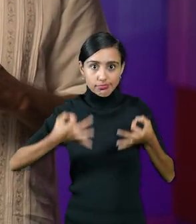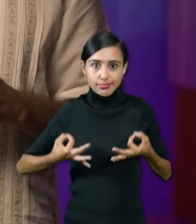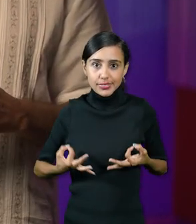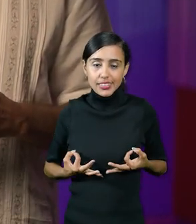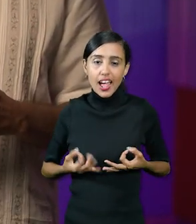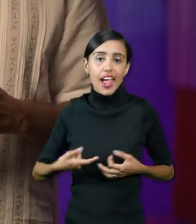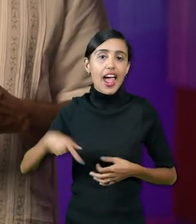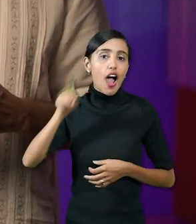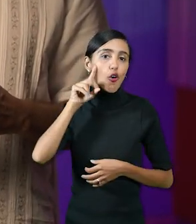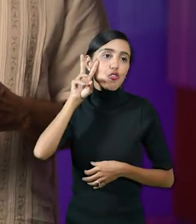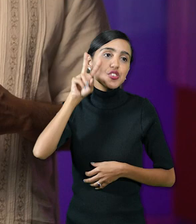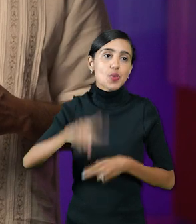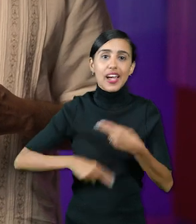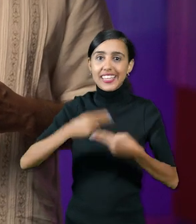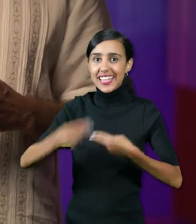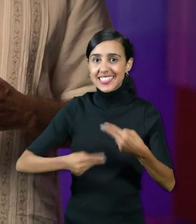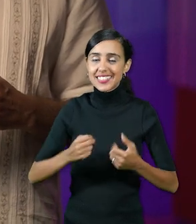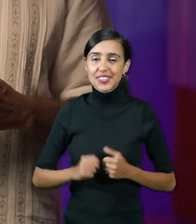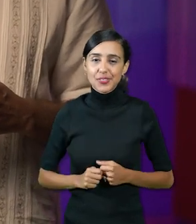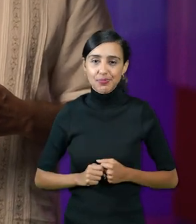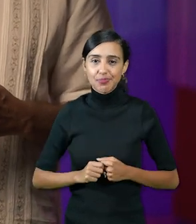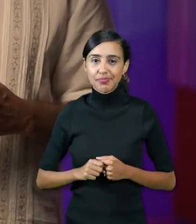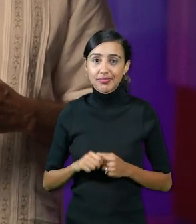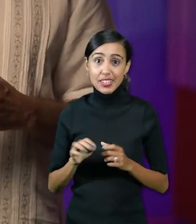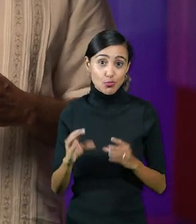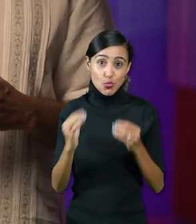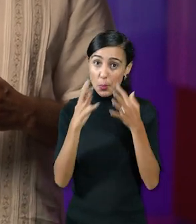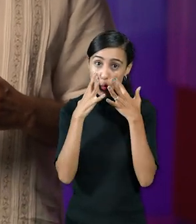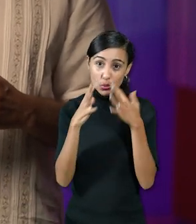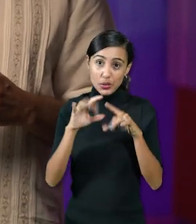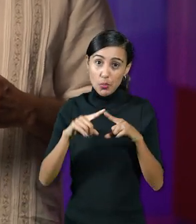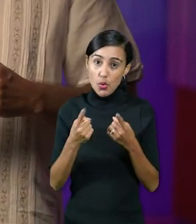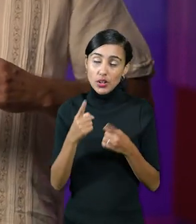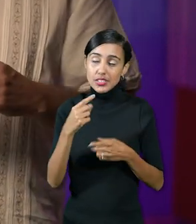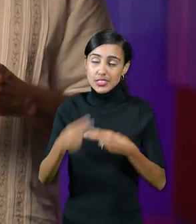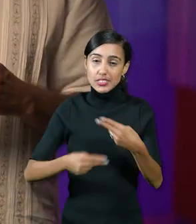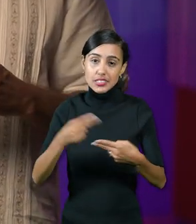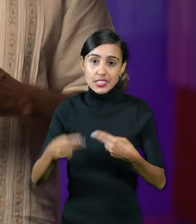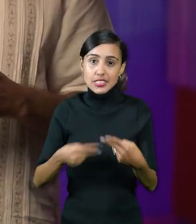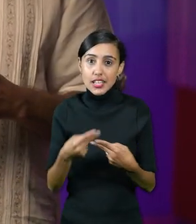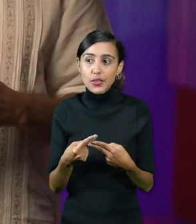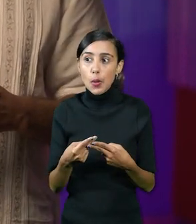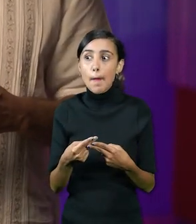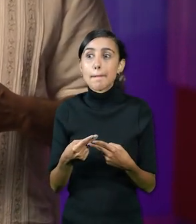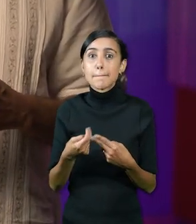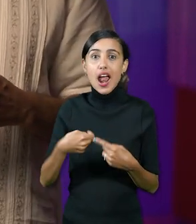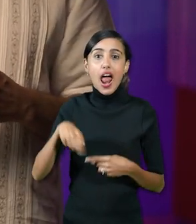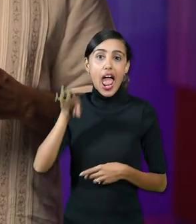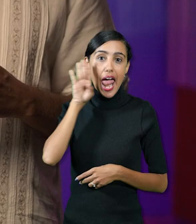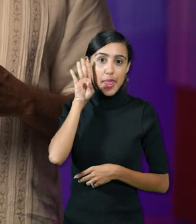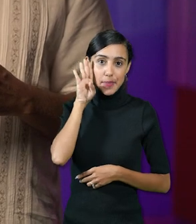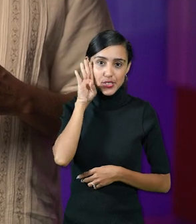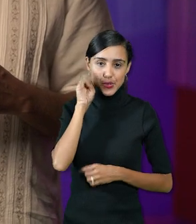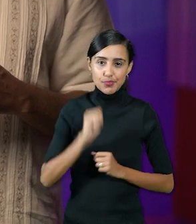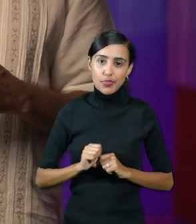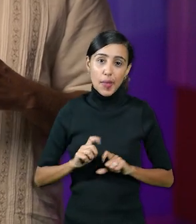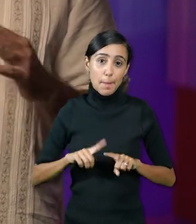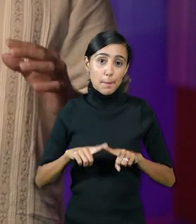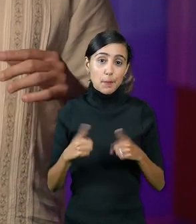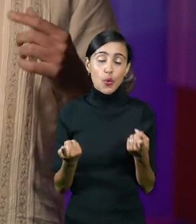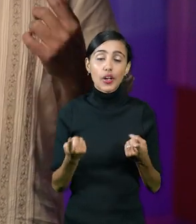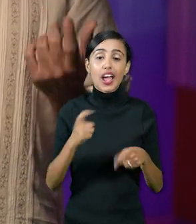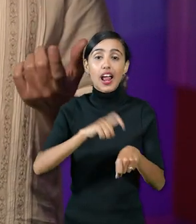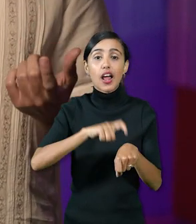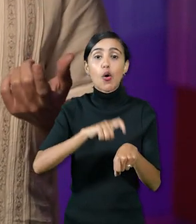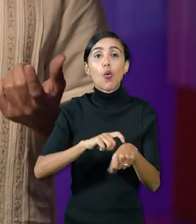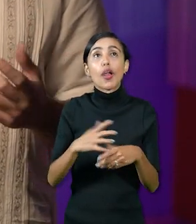en el audiovisual que se está creando. Eso es vital, sobre todo cuando se está creando para animación, porque a la